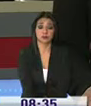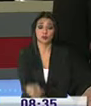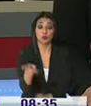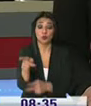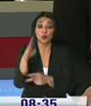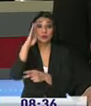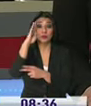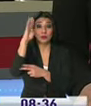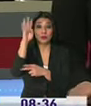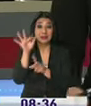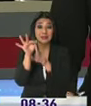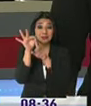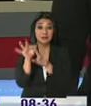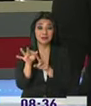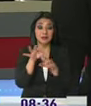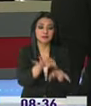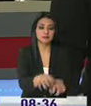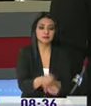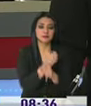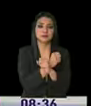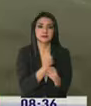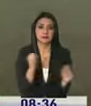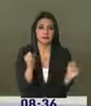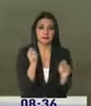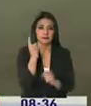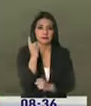unidades especiales de la Policía Nacional.